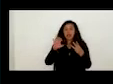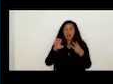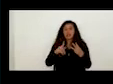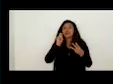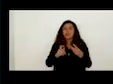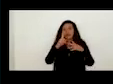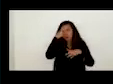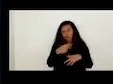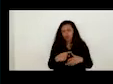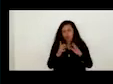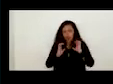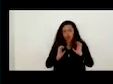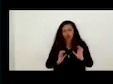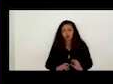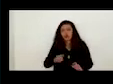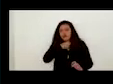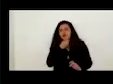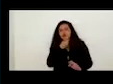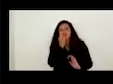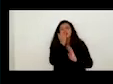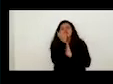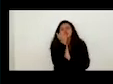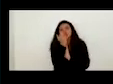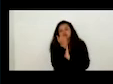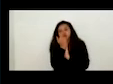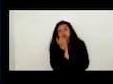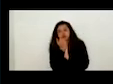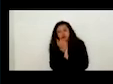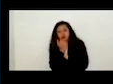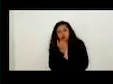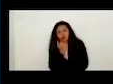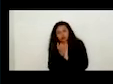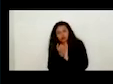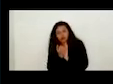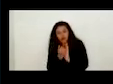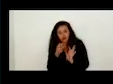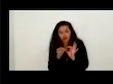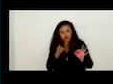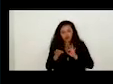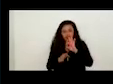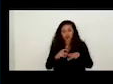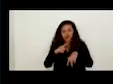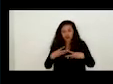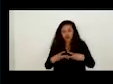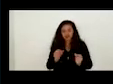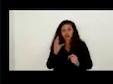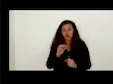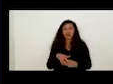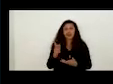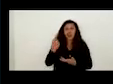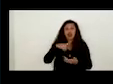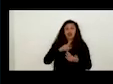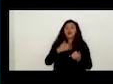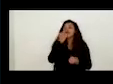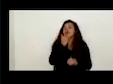el organismo y que evitan el deterioro de nuestras células. El contenido de azúcar interna que tienen